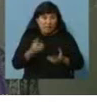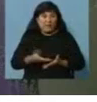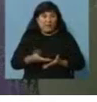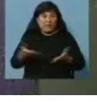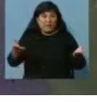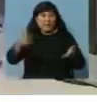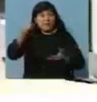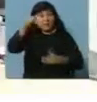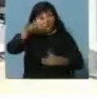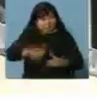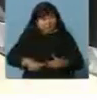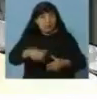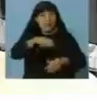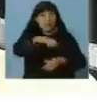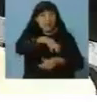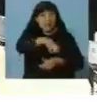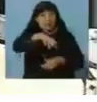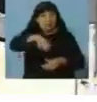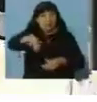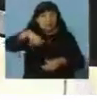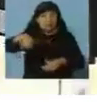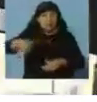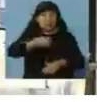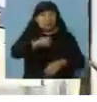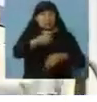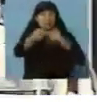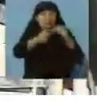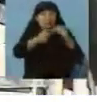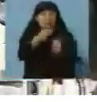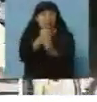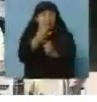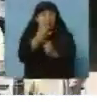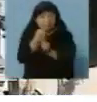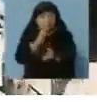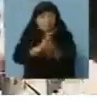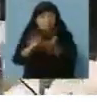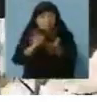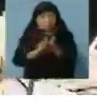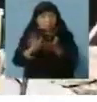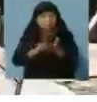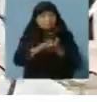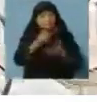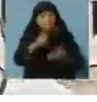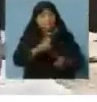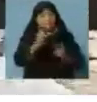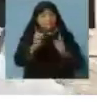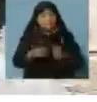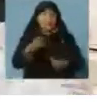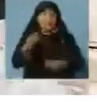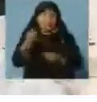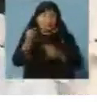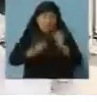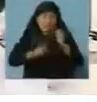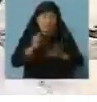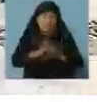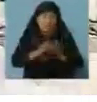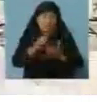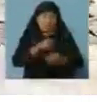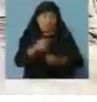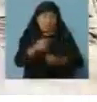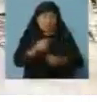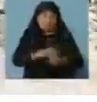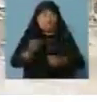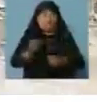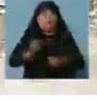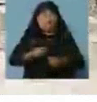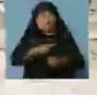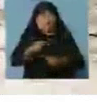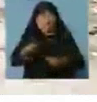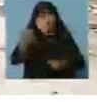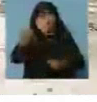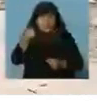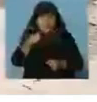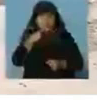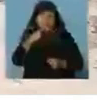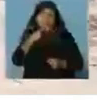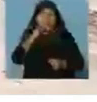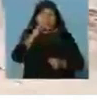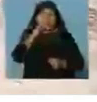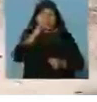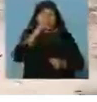concretada en estos días hace un par de semanas se licitaron hubo 19 licitaciones de